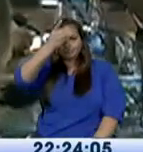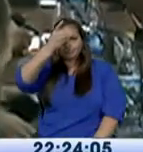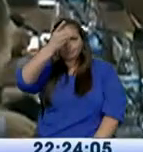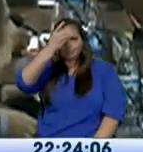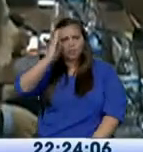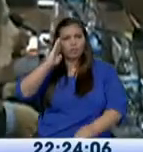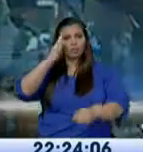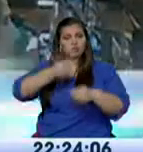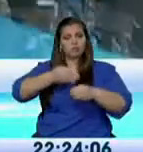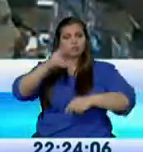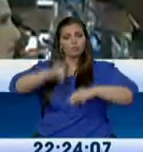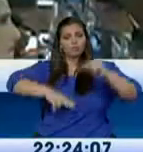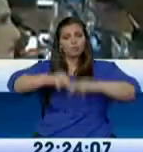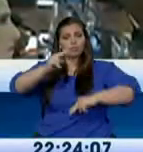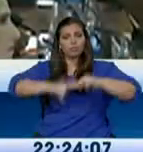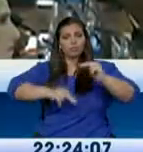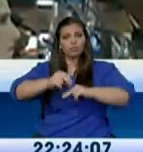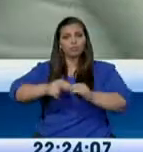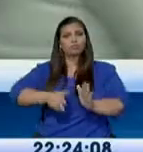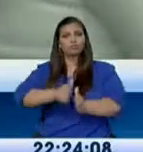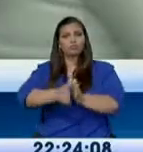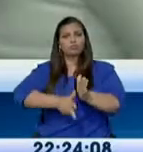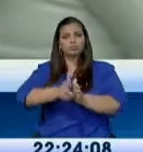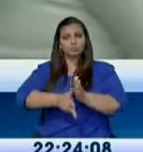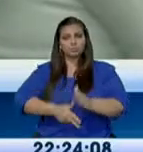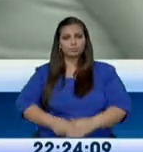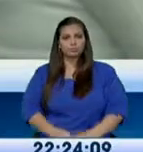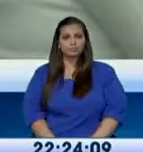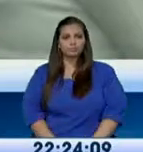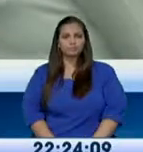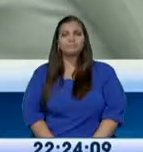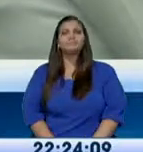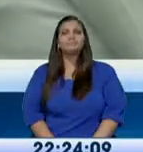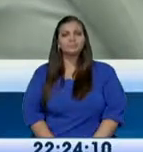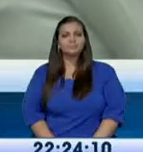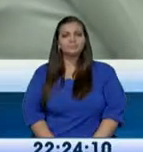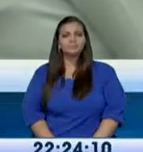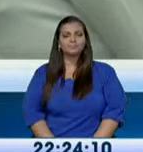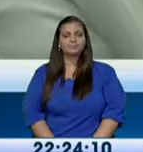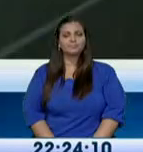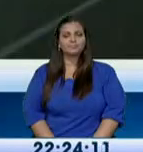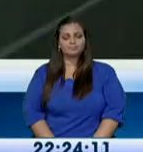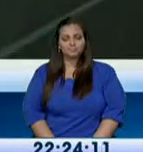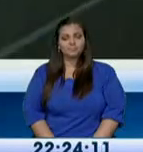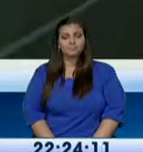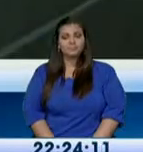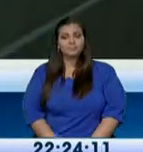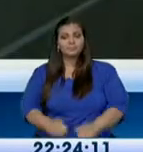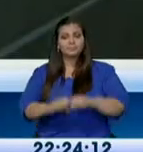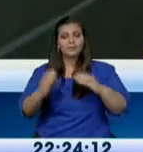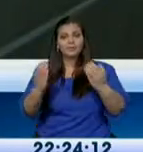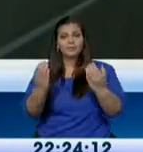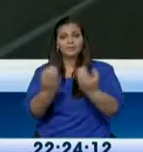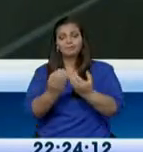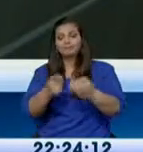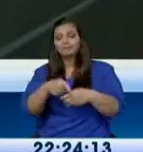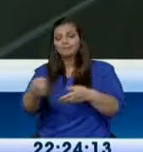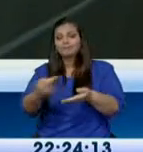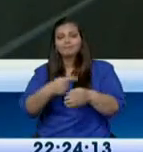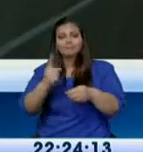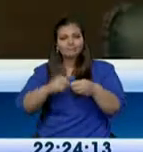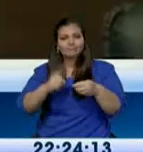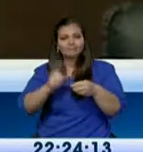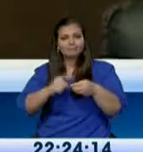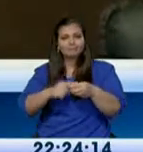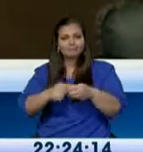Con 19 votos a favor y 3 en contra, el Consejo Metropolitano de Quito en sesión extraordinaria aprobó la autorización para que el